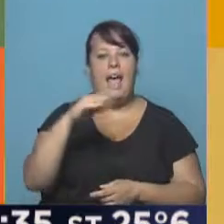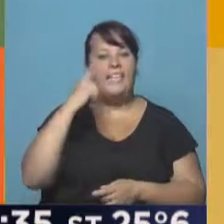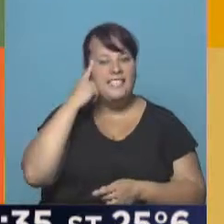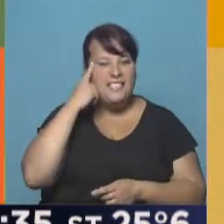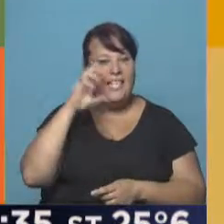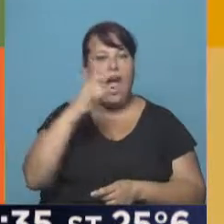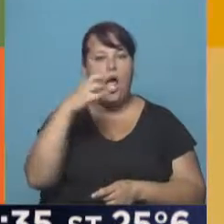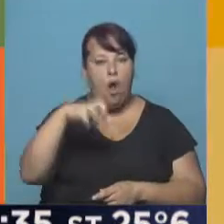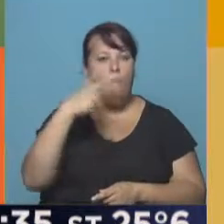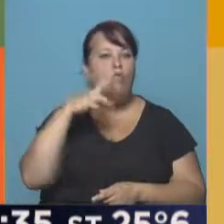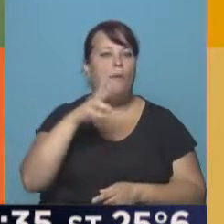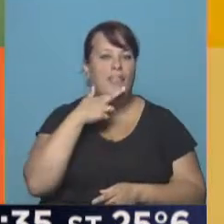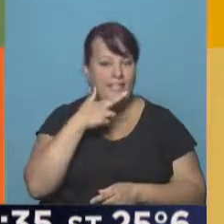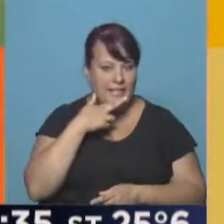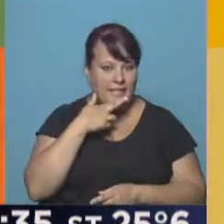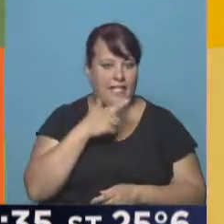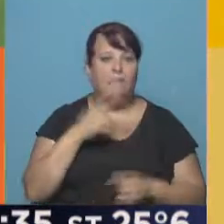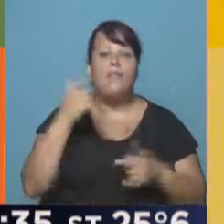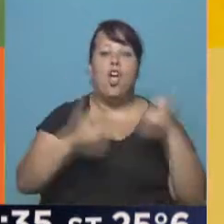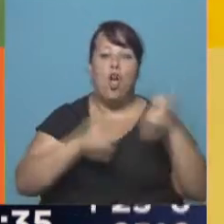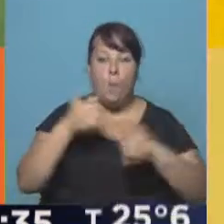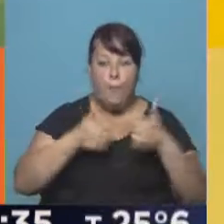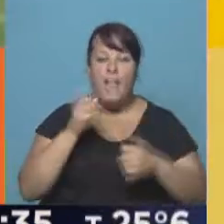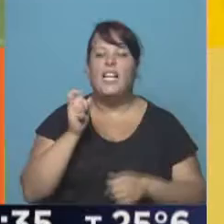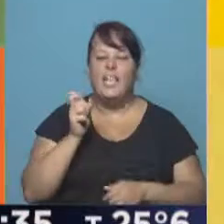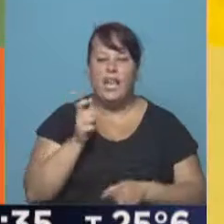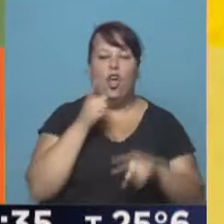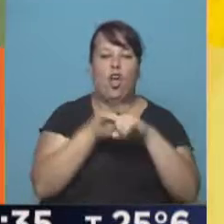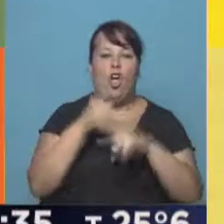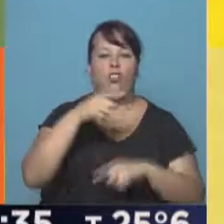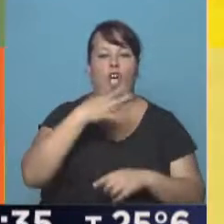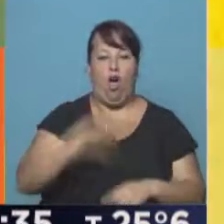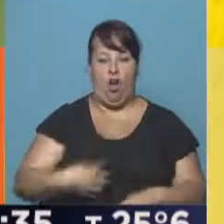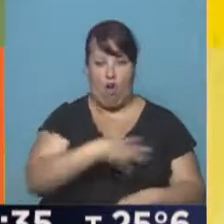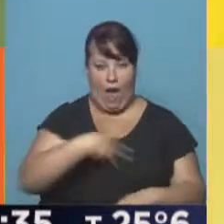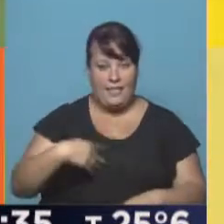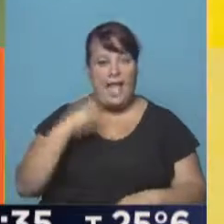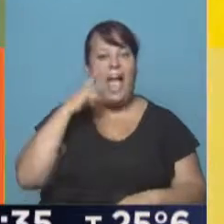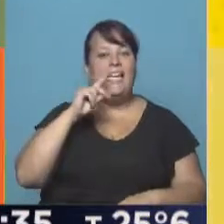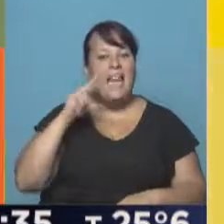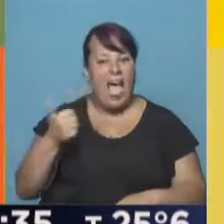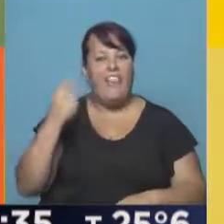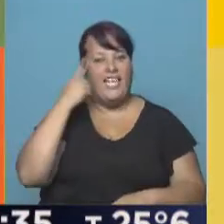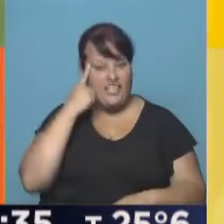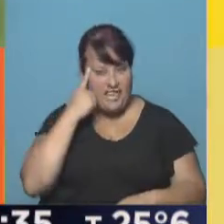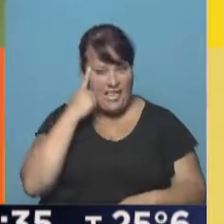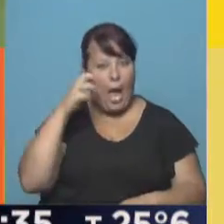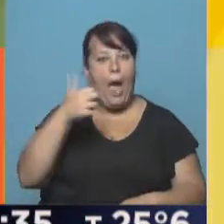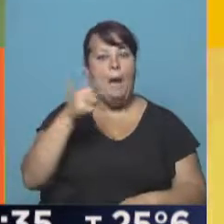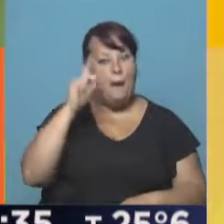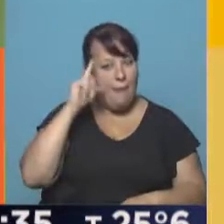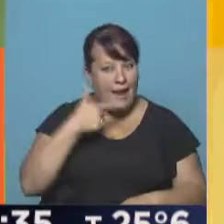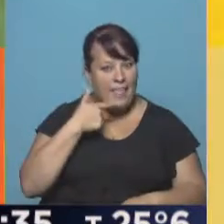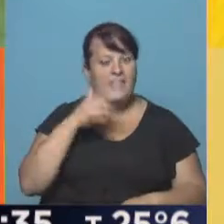Cup 2017, certamen donde competirá con Croacia, Islandia y China. Esteban Paredes